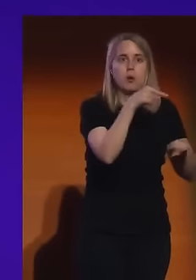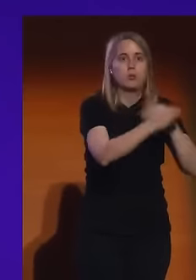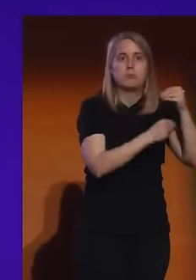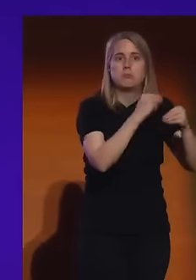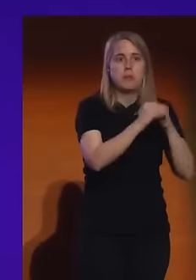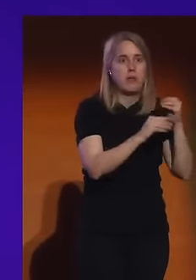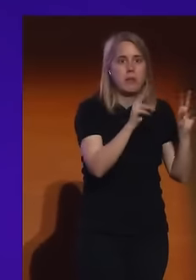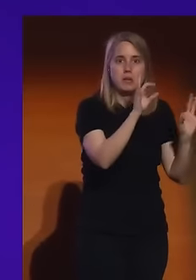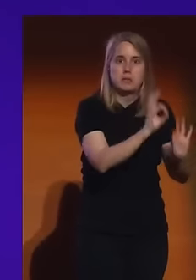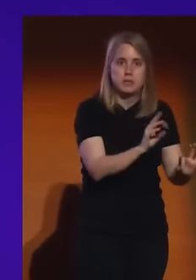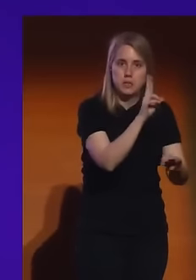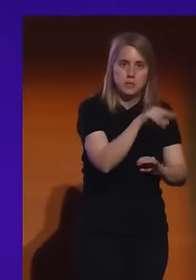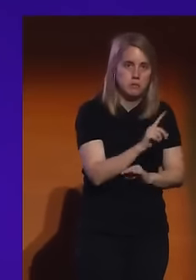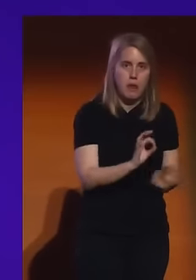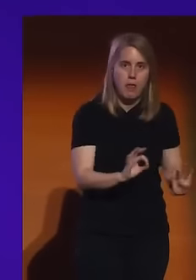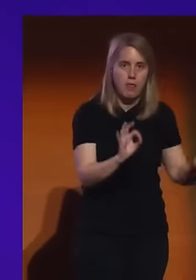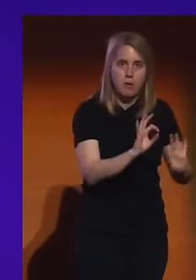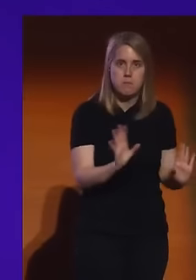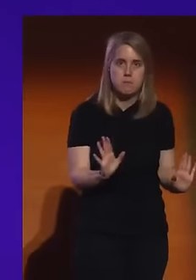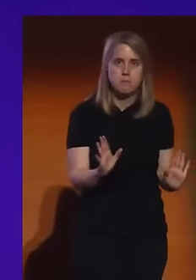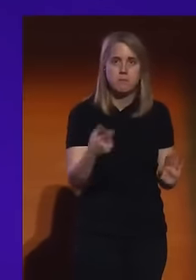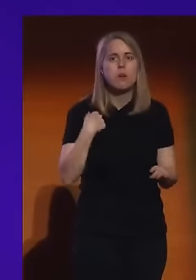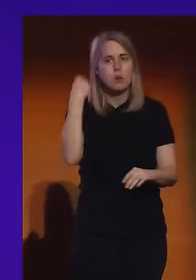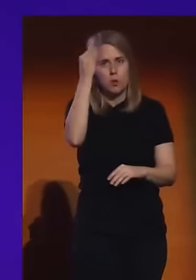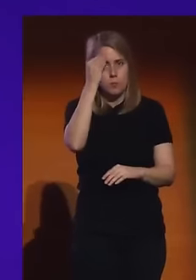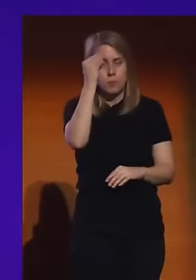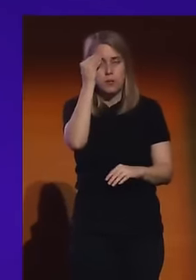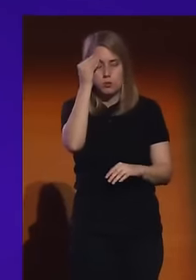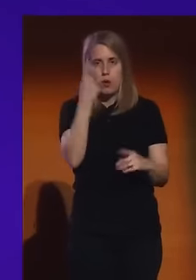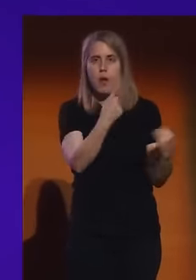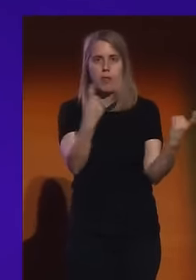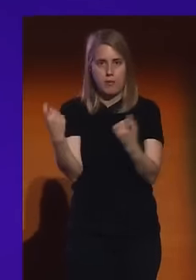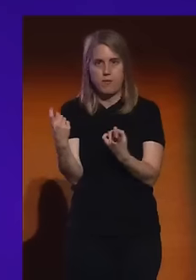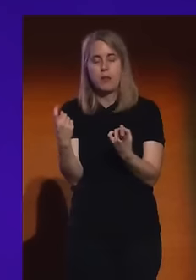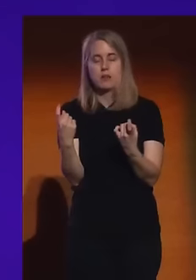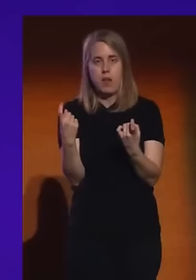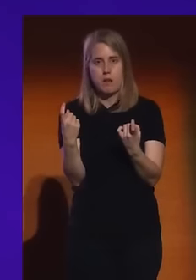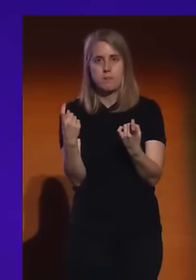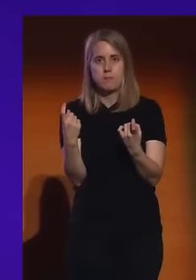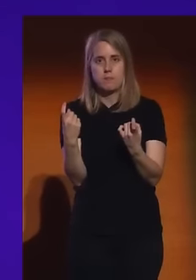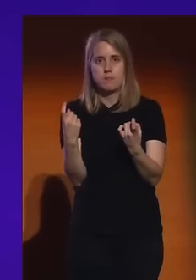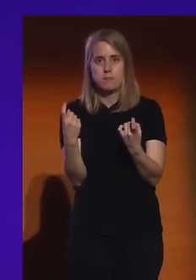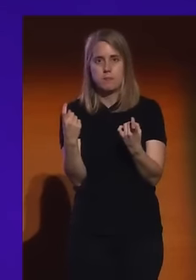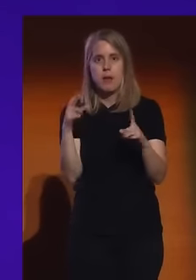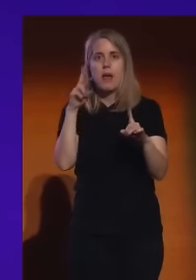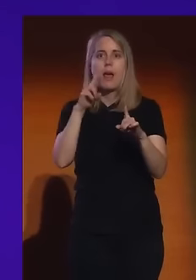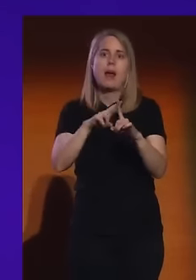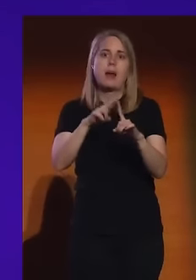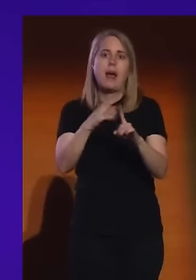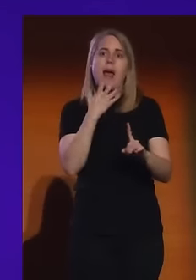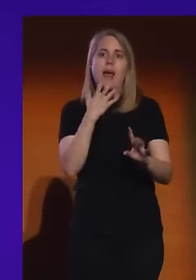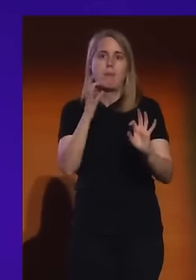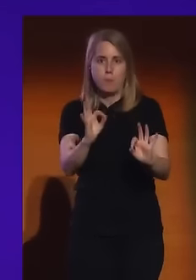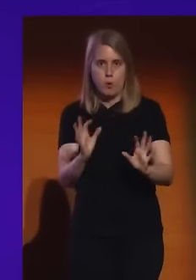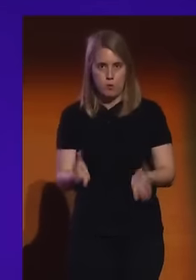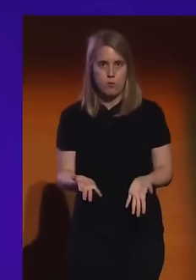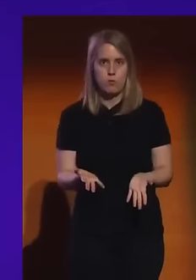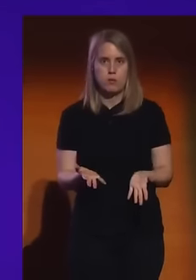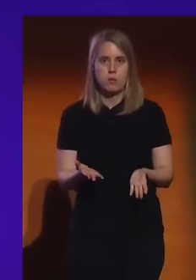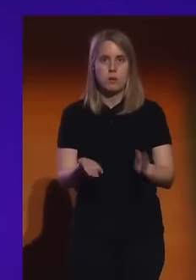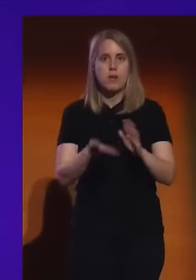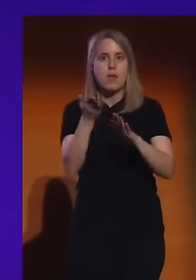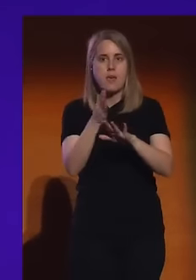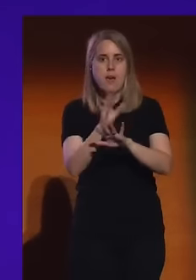ocurría usted d horretan ere Bear escoa dela Bear escoa dela eredu izera